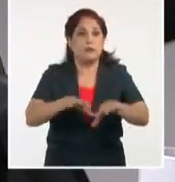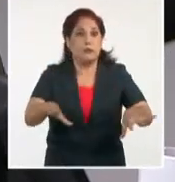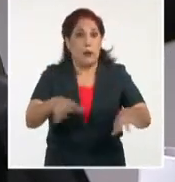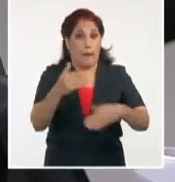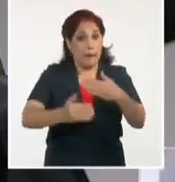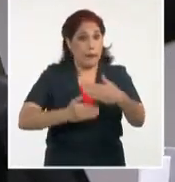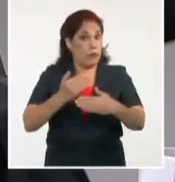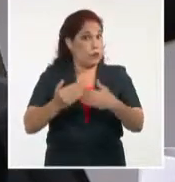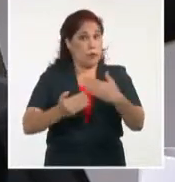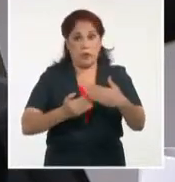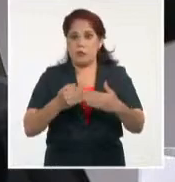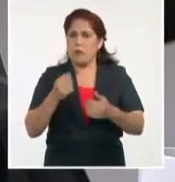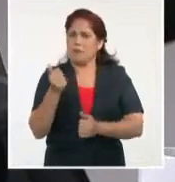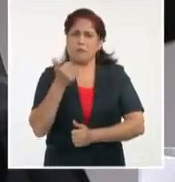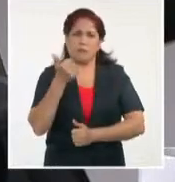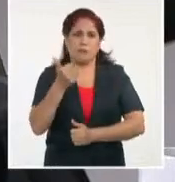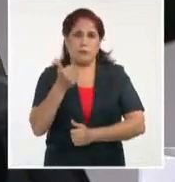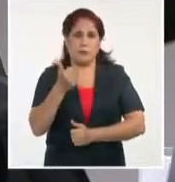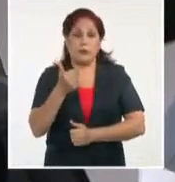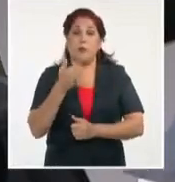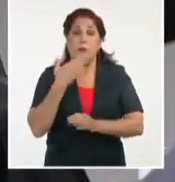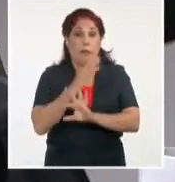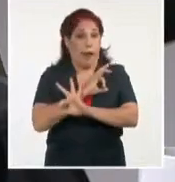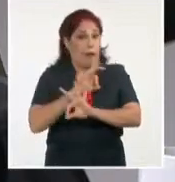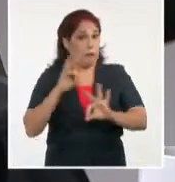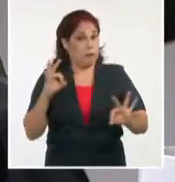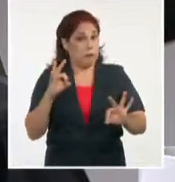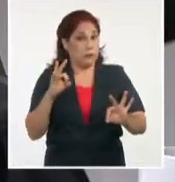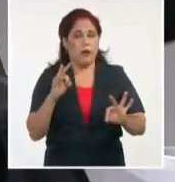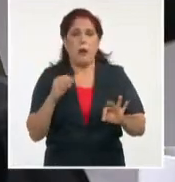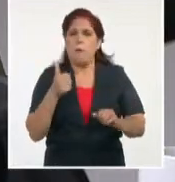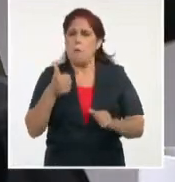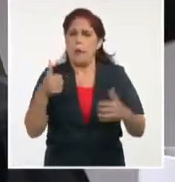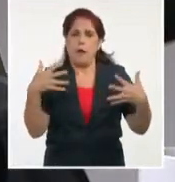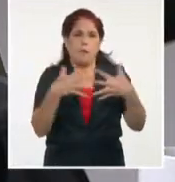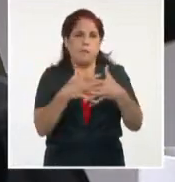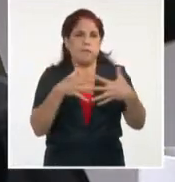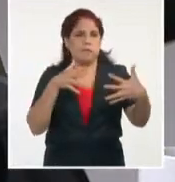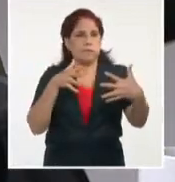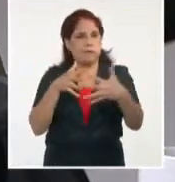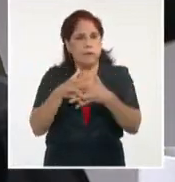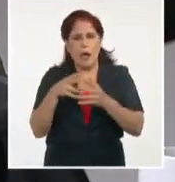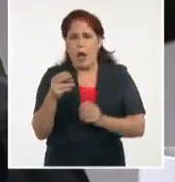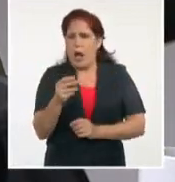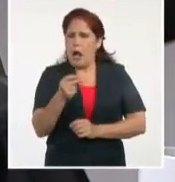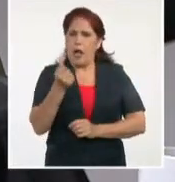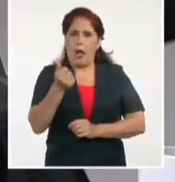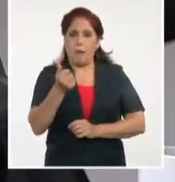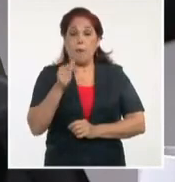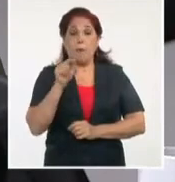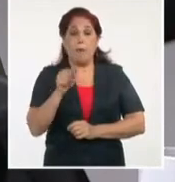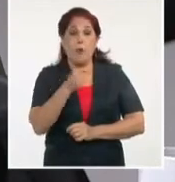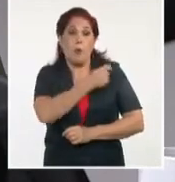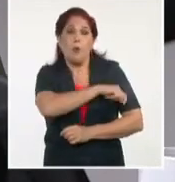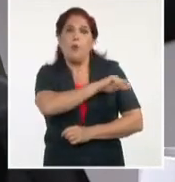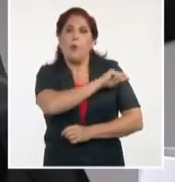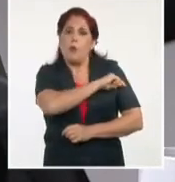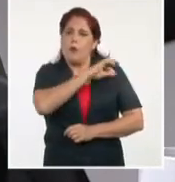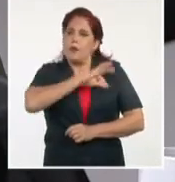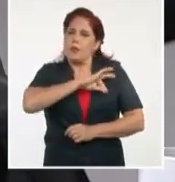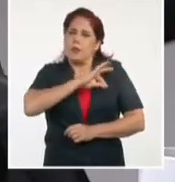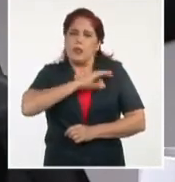fue también de una gran calidad, muy coherente, con una gran agilidad. Por lo tanto, la población también